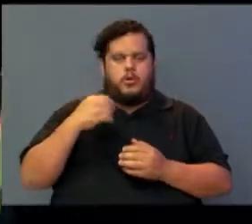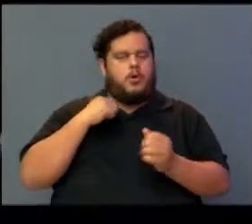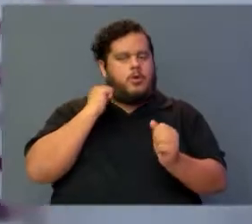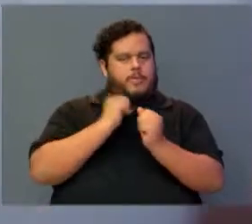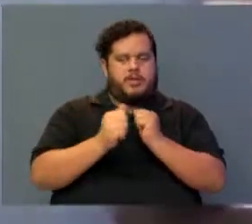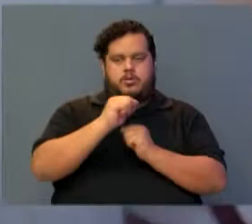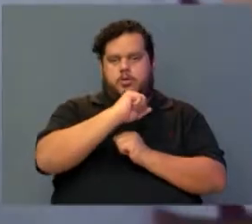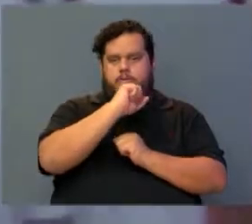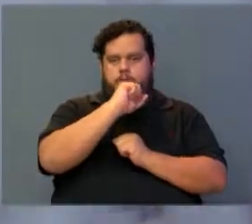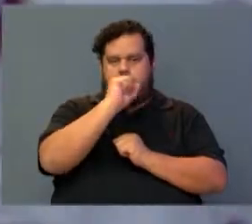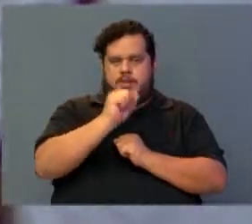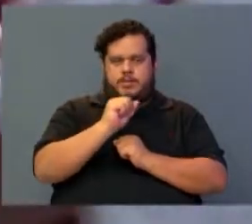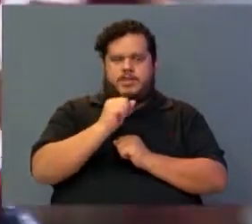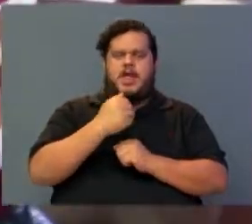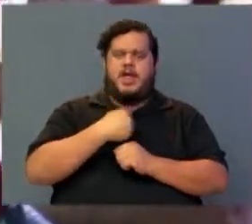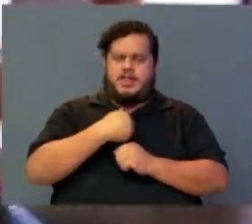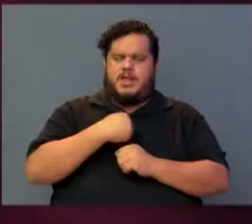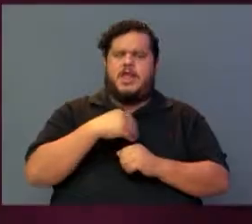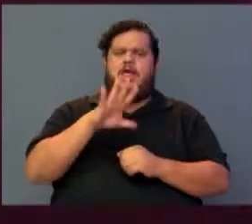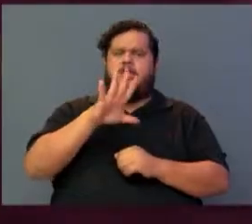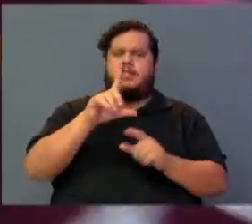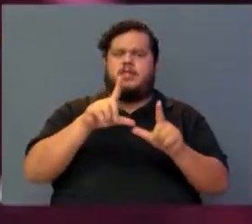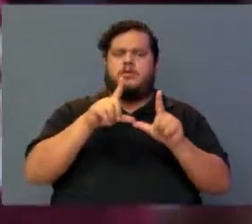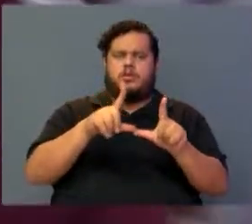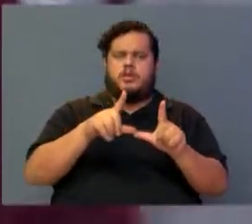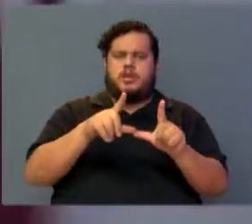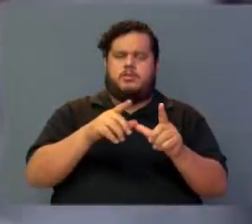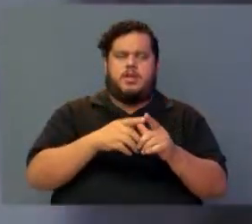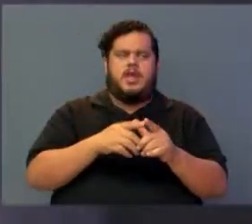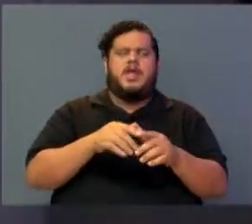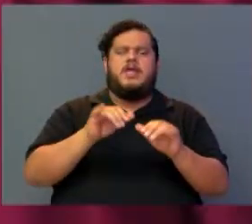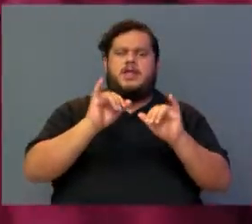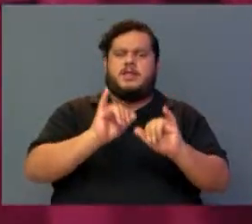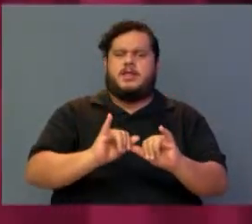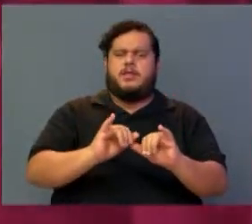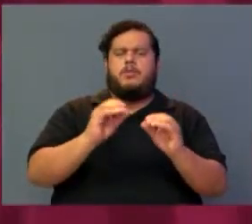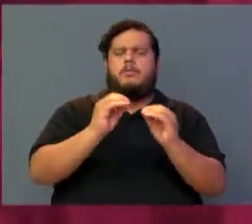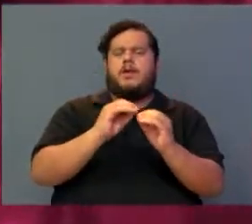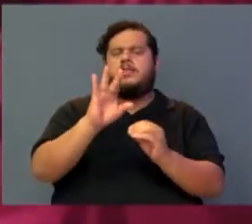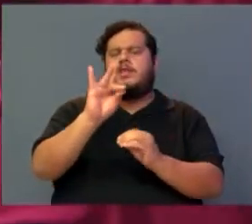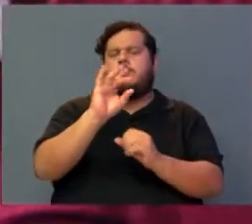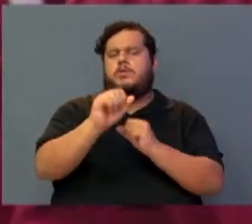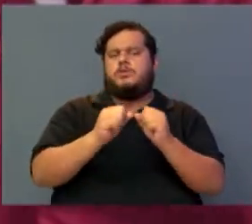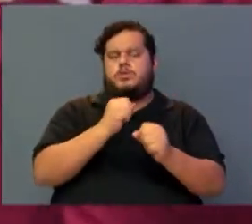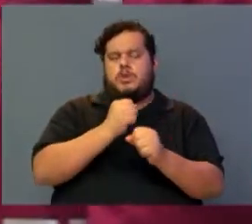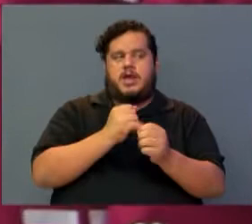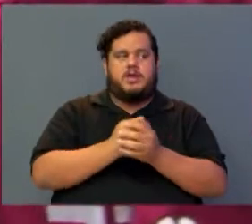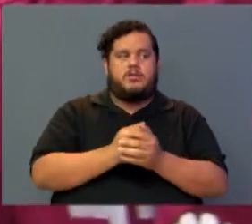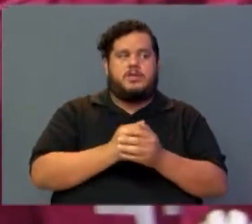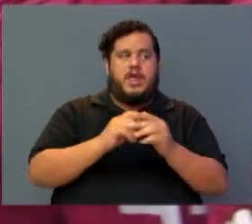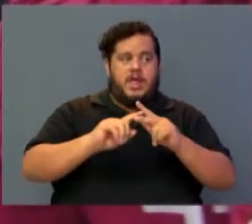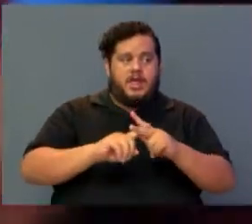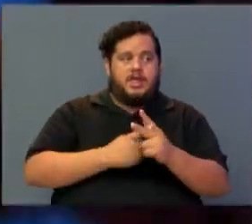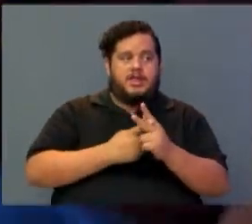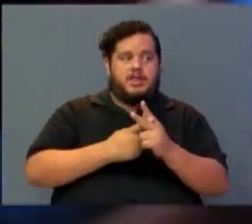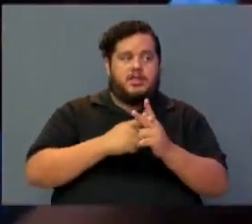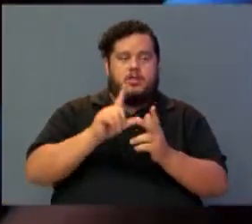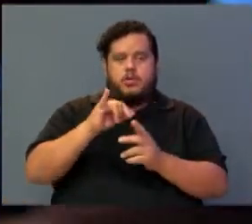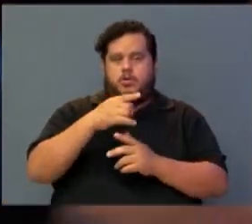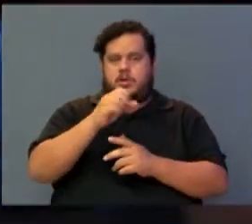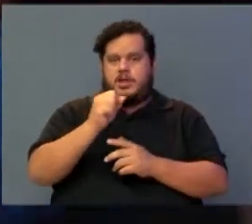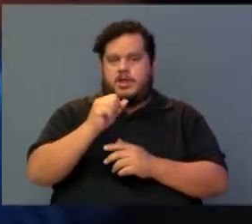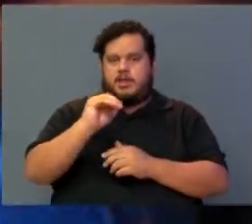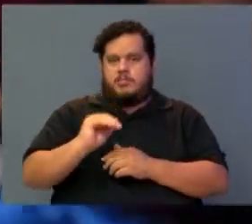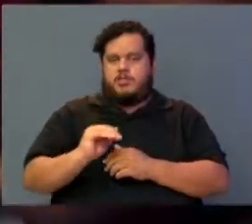sumó 5 títulos nacionales a su palmarés y estuvo durante más de 8 años, ya que inició ligas menores en el